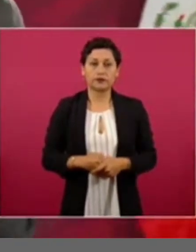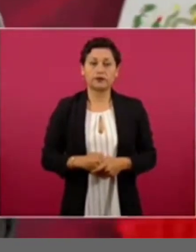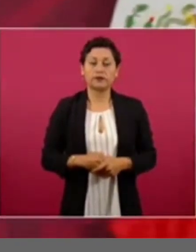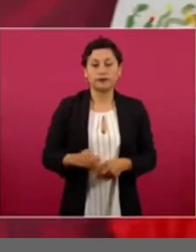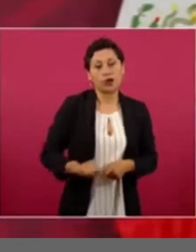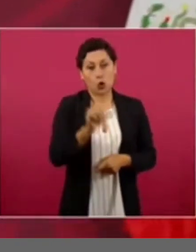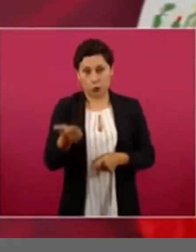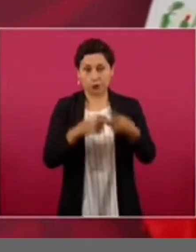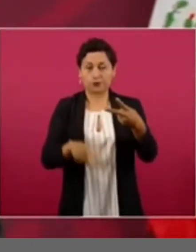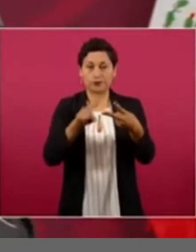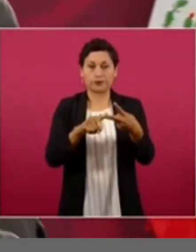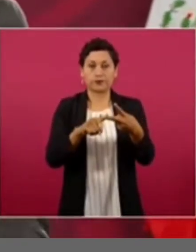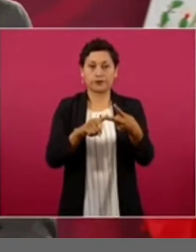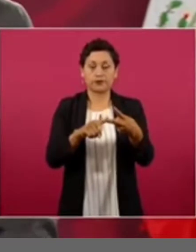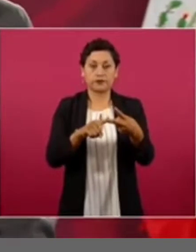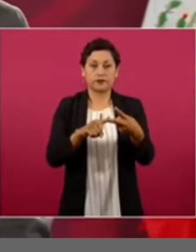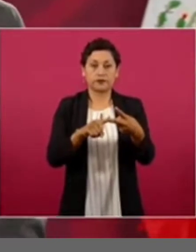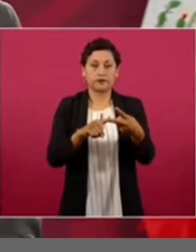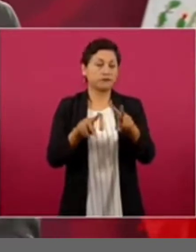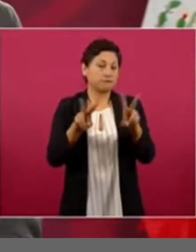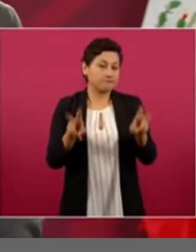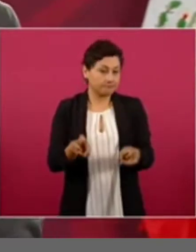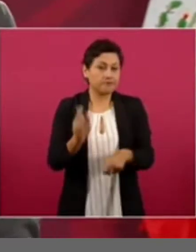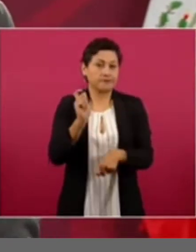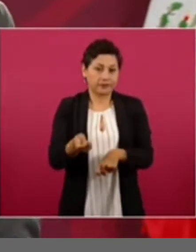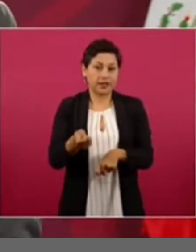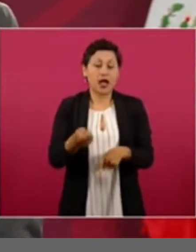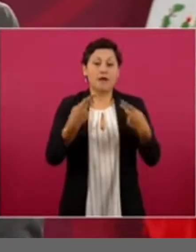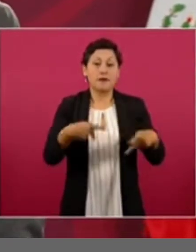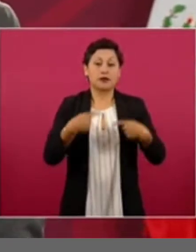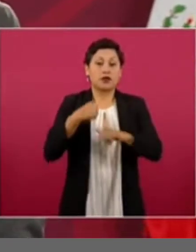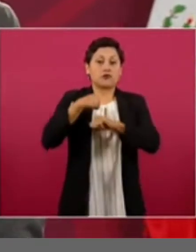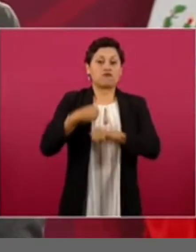La segunda parte tiene que ver con la actitud de las autoridades,